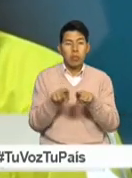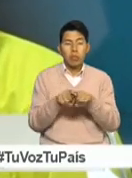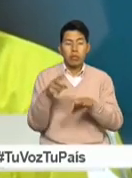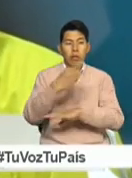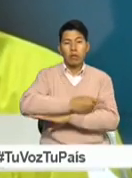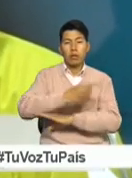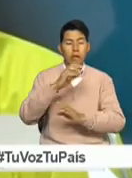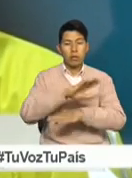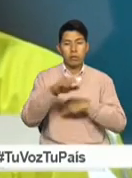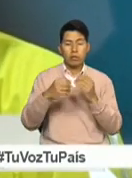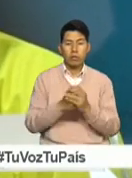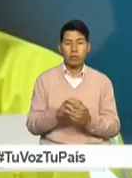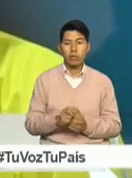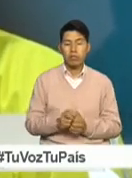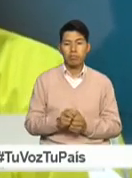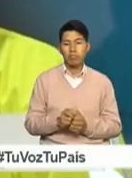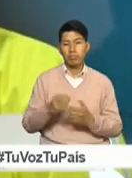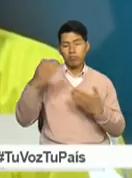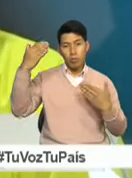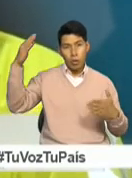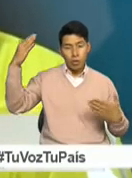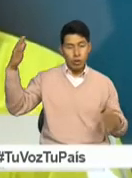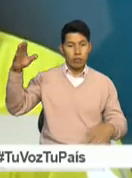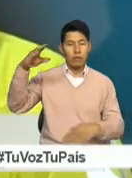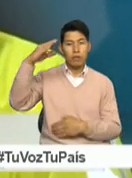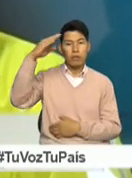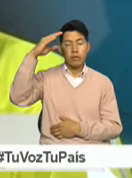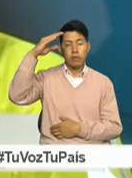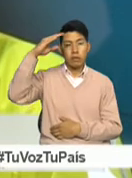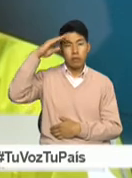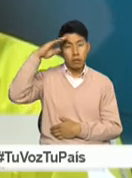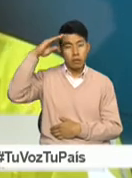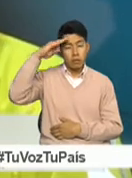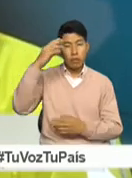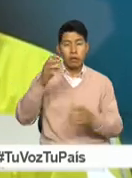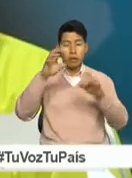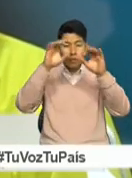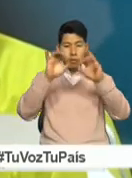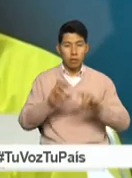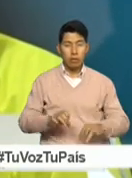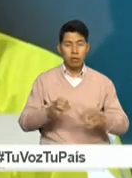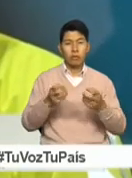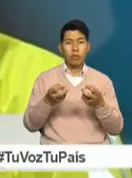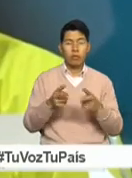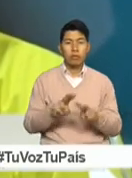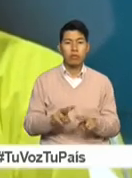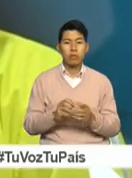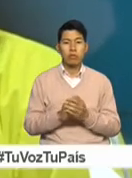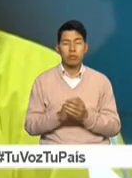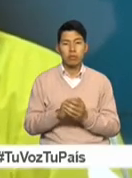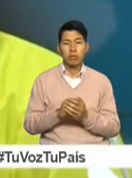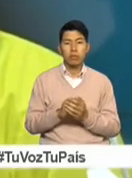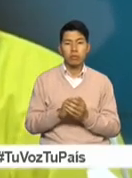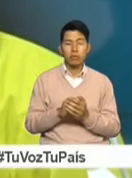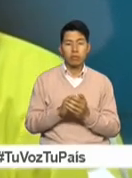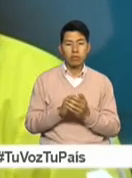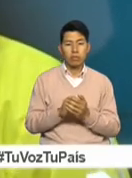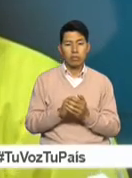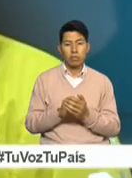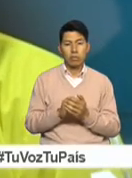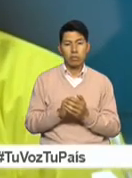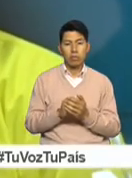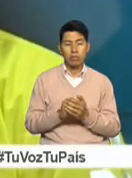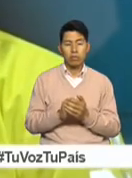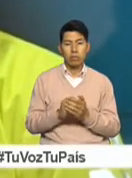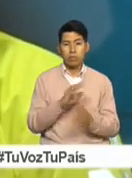una política operacional proveniente desde la secretaría ejecutiva de ameripol la cual se convirtió